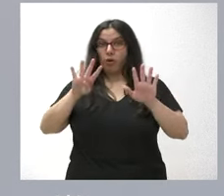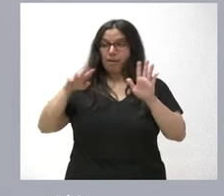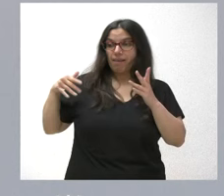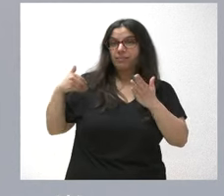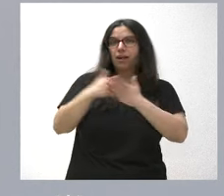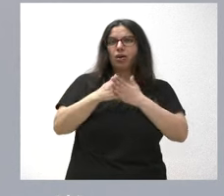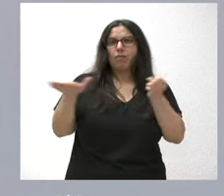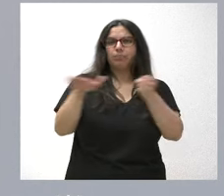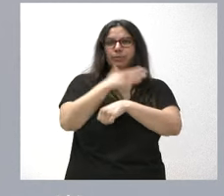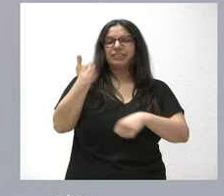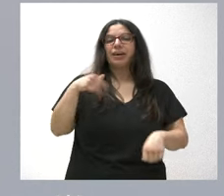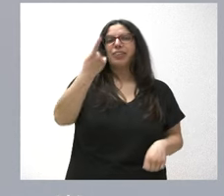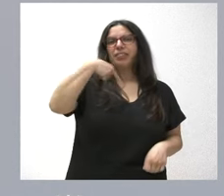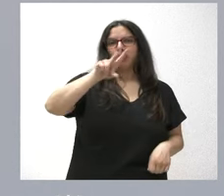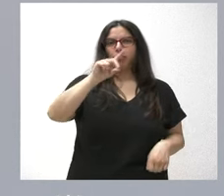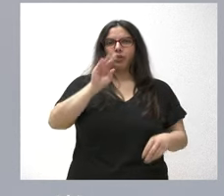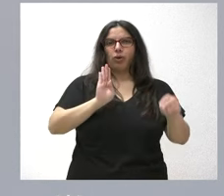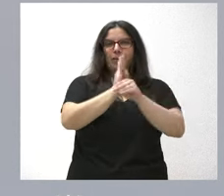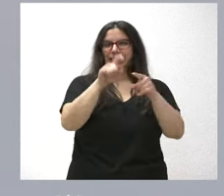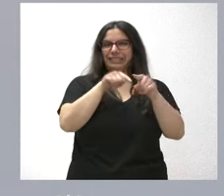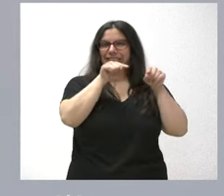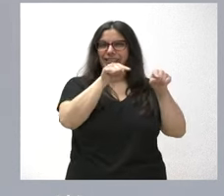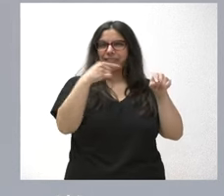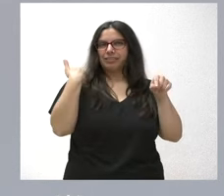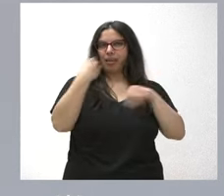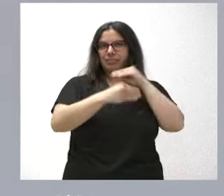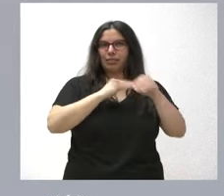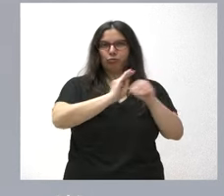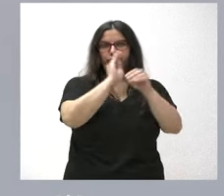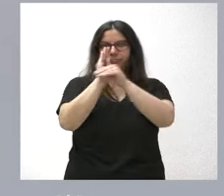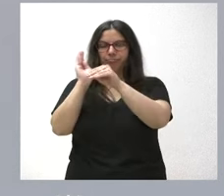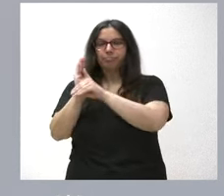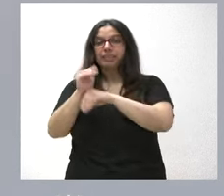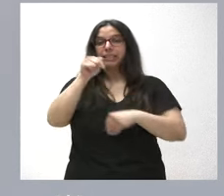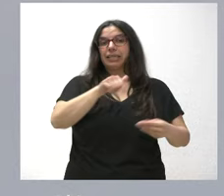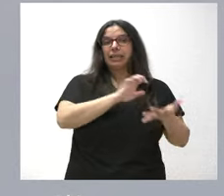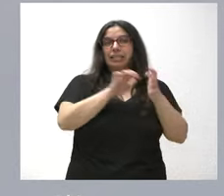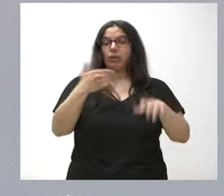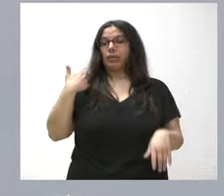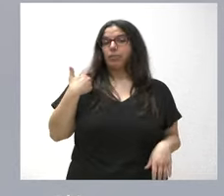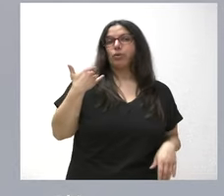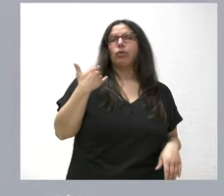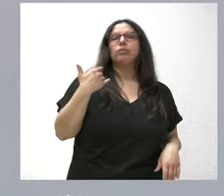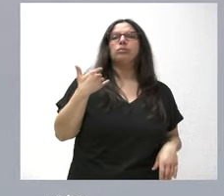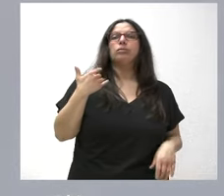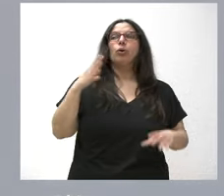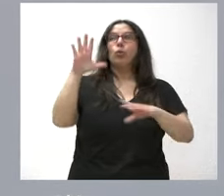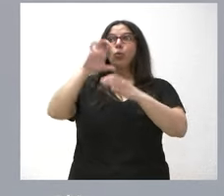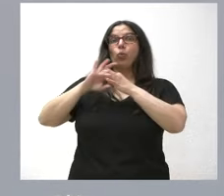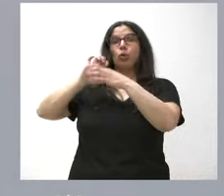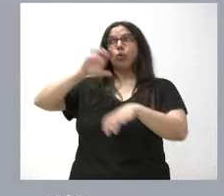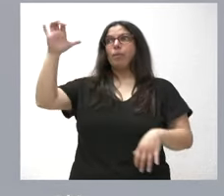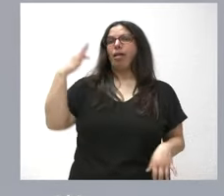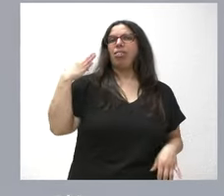financiado 121 becas de posgrado de este tipo y Castilla y León, hay que decir, que se ha seleccionado recientemente por parte de la Unión Europea como